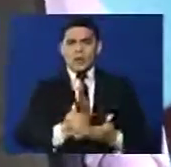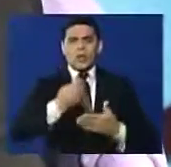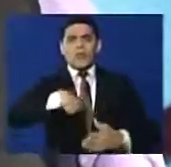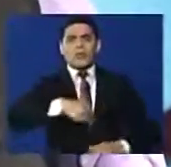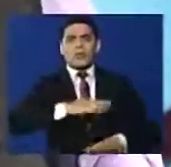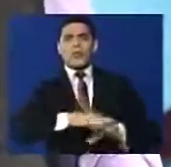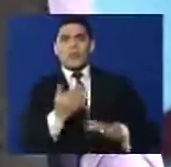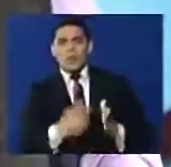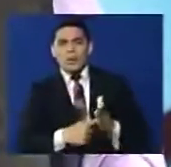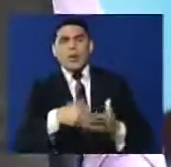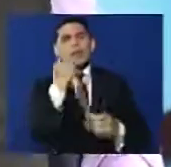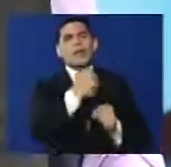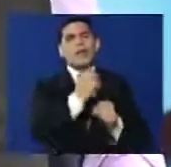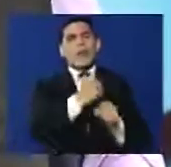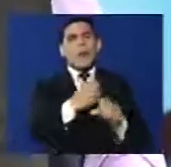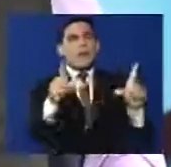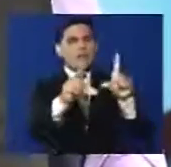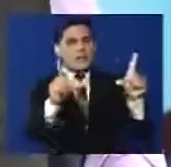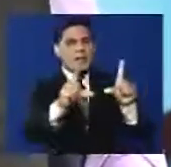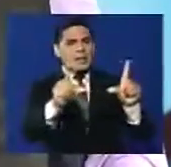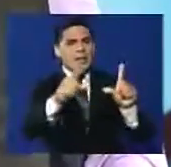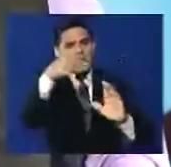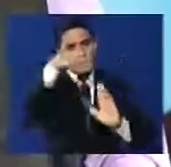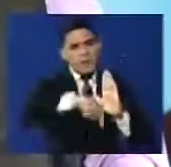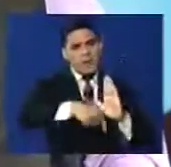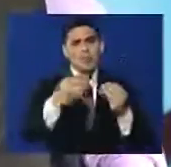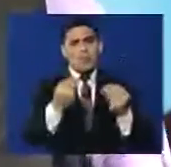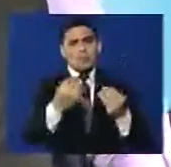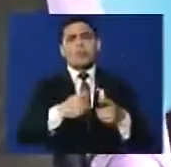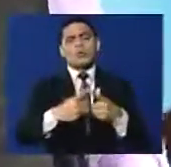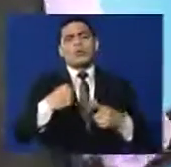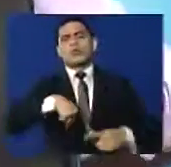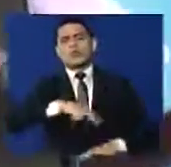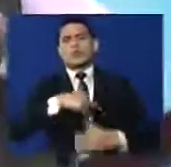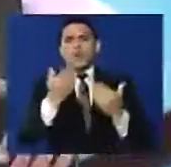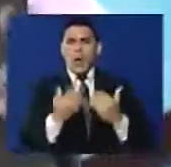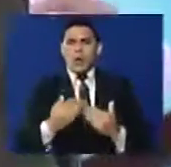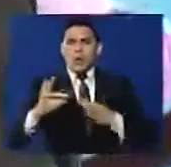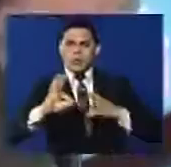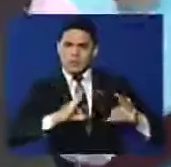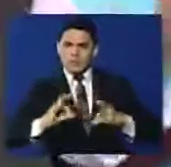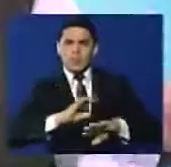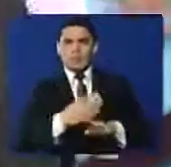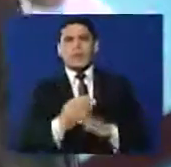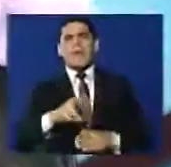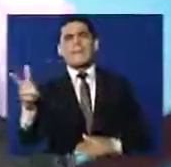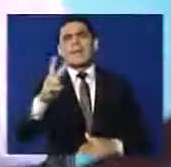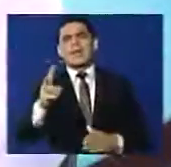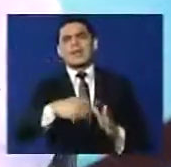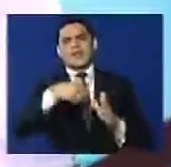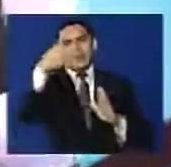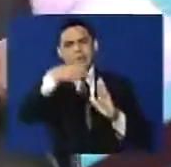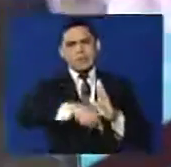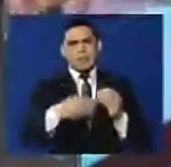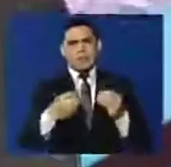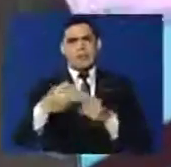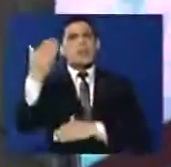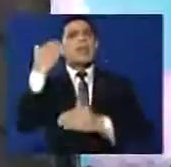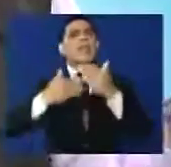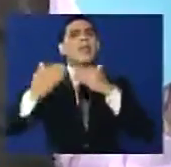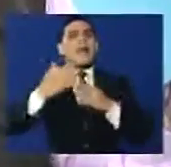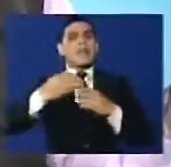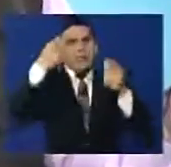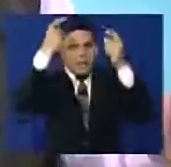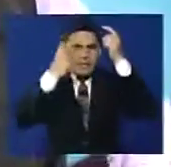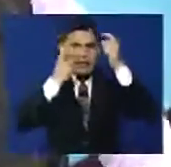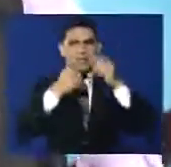se ha deprimido el trabajo, sobre todo la industria de la televisión, que se ha deprimido porque se deprimió al país económicamente, no de cuando Chávez, desde